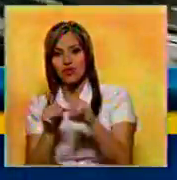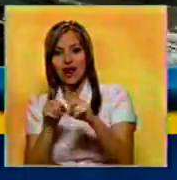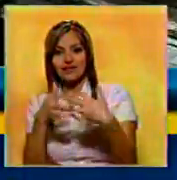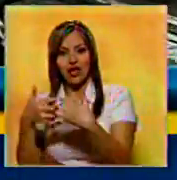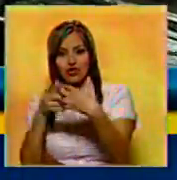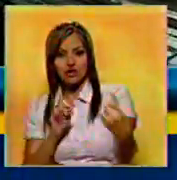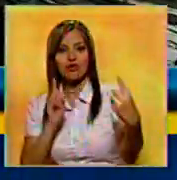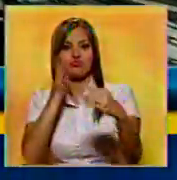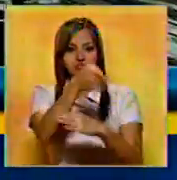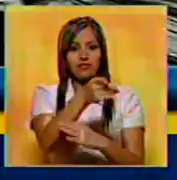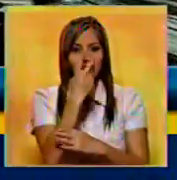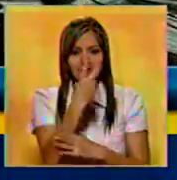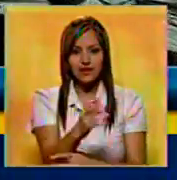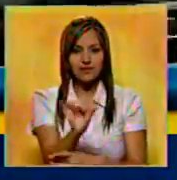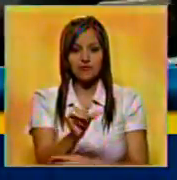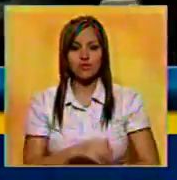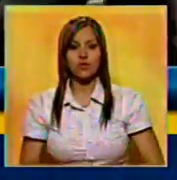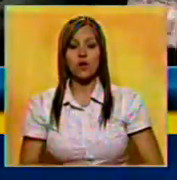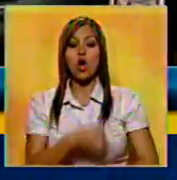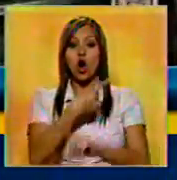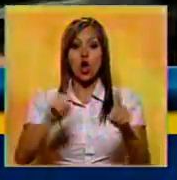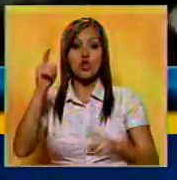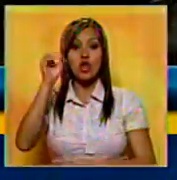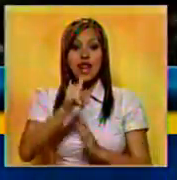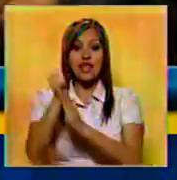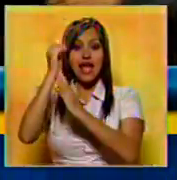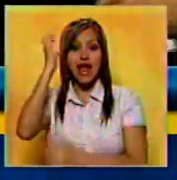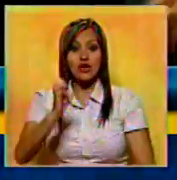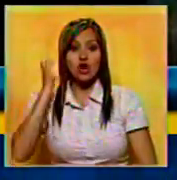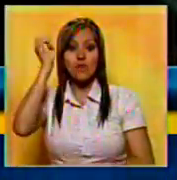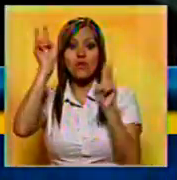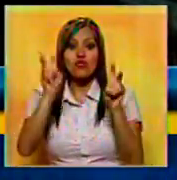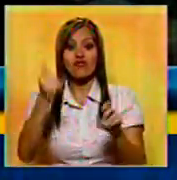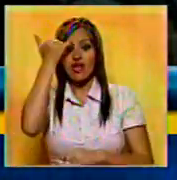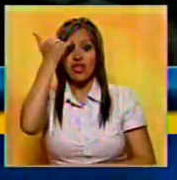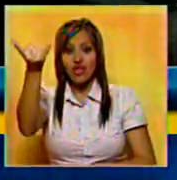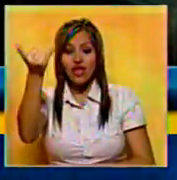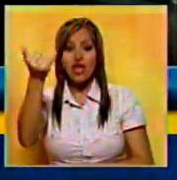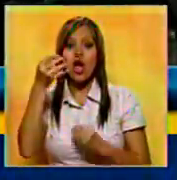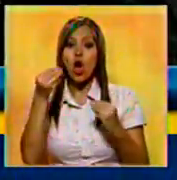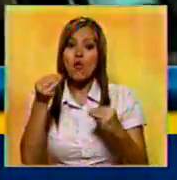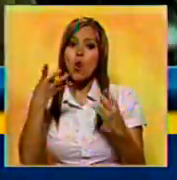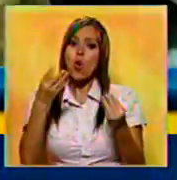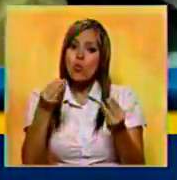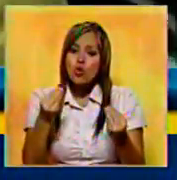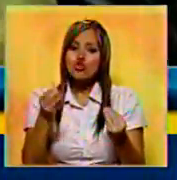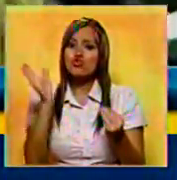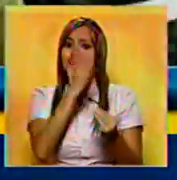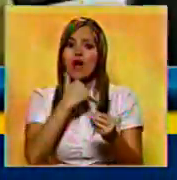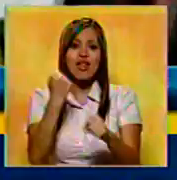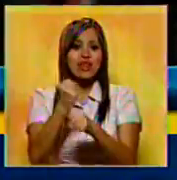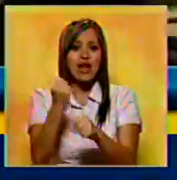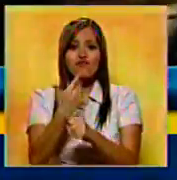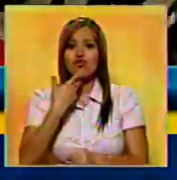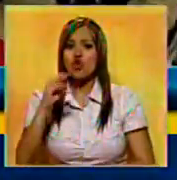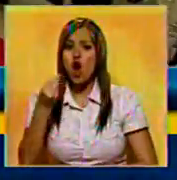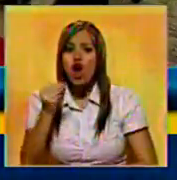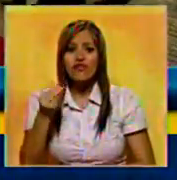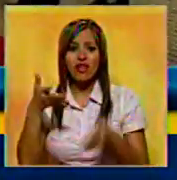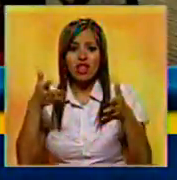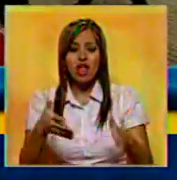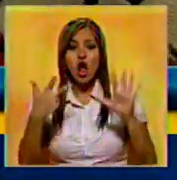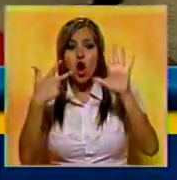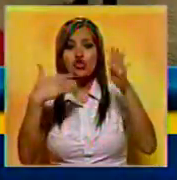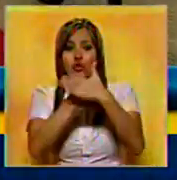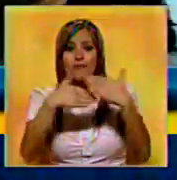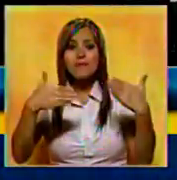Los líderes de la Unión Europea reunidos en Bruselas tomaron nuevas medidas para hacer frente a las altas tasas de desempleo entre los jóvenes.